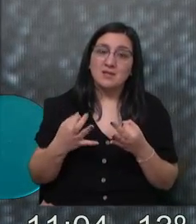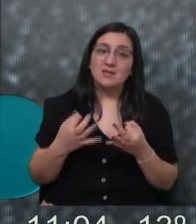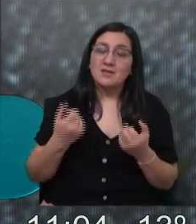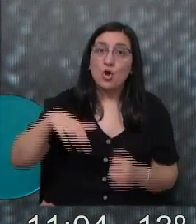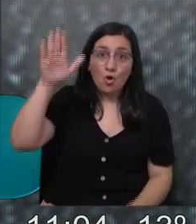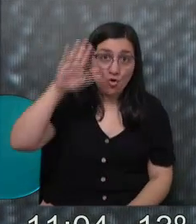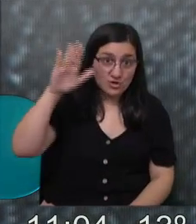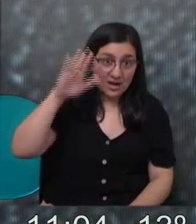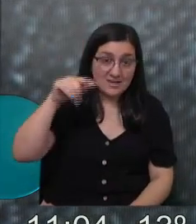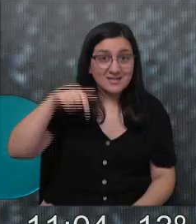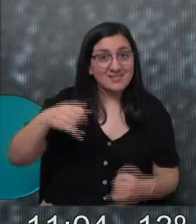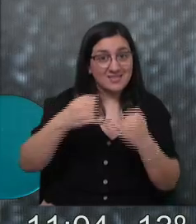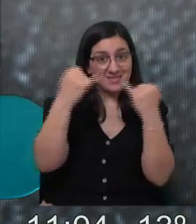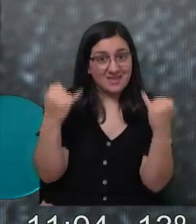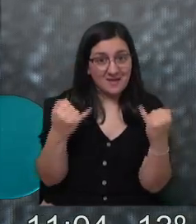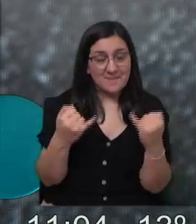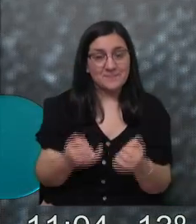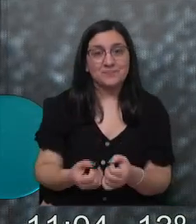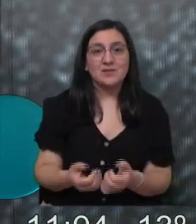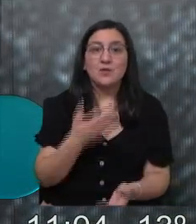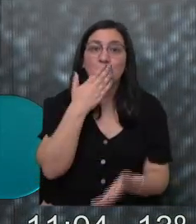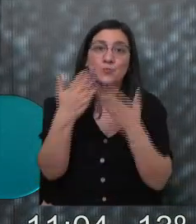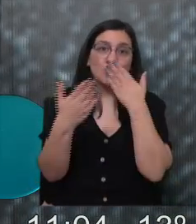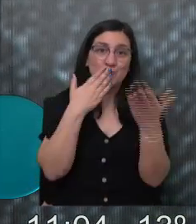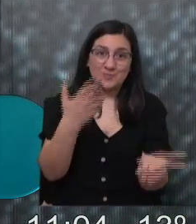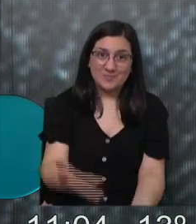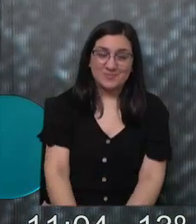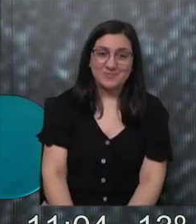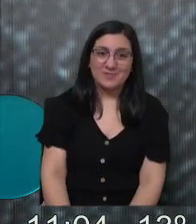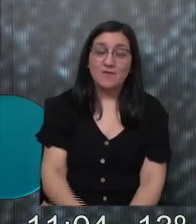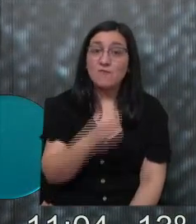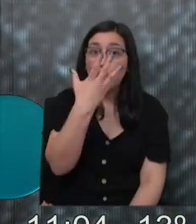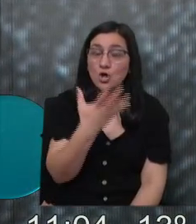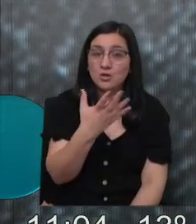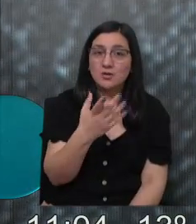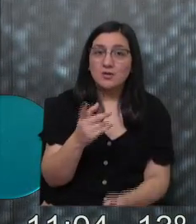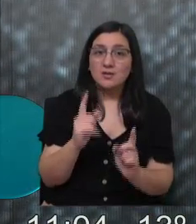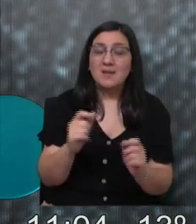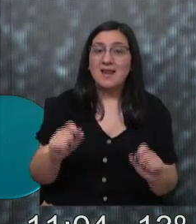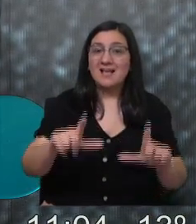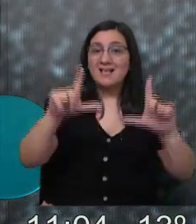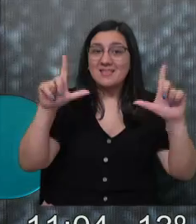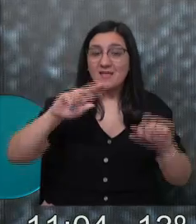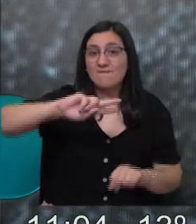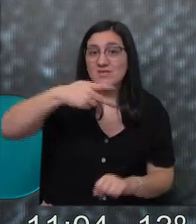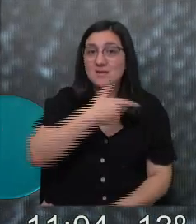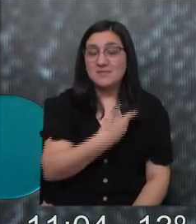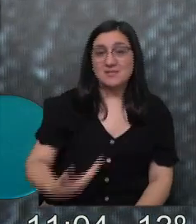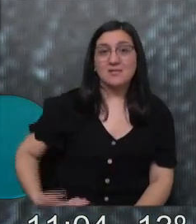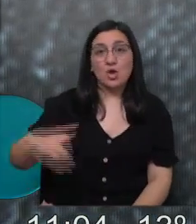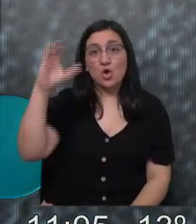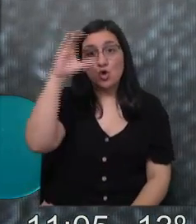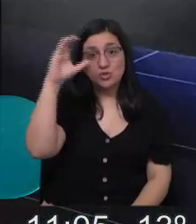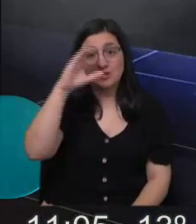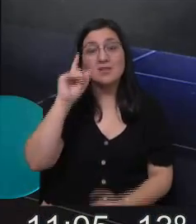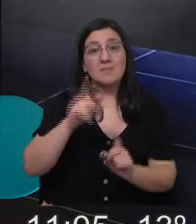honrarlas en este día y bueno, y mandarles un beso gigante. Flor, incluso la candidata a vicepresidenta, Carolina Cose, nada